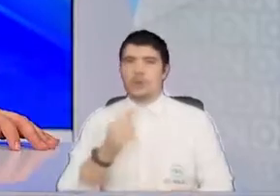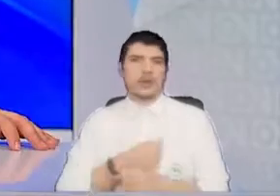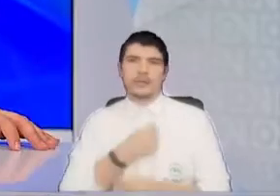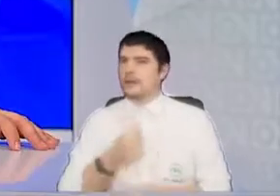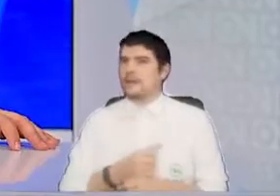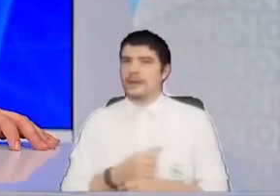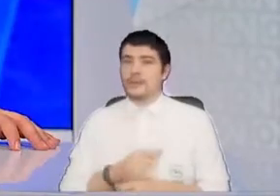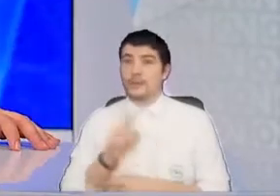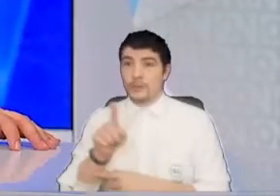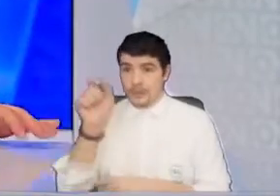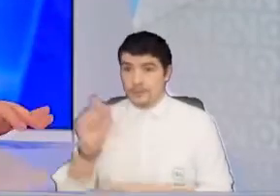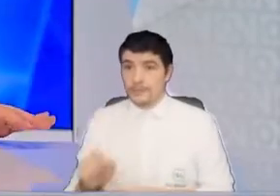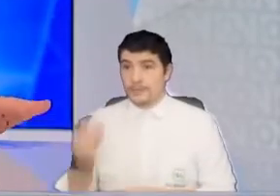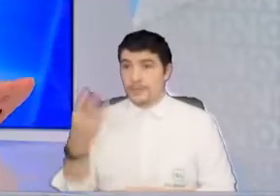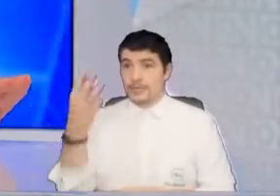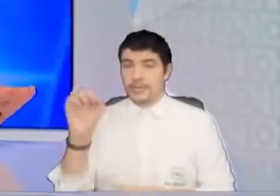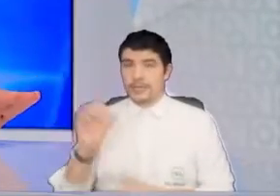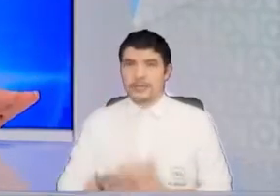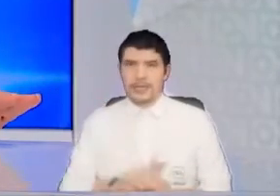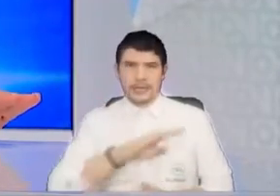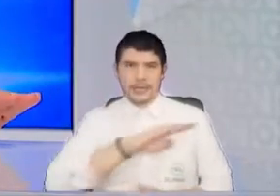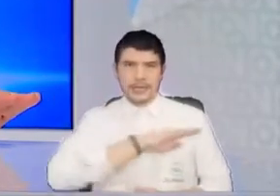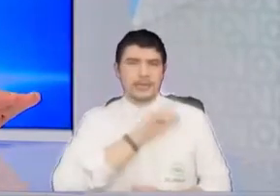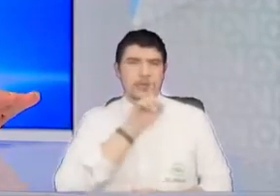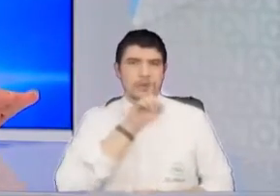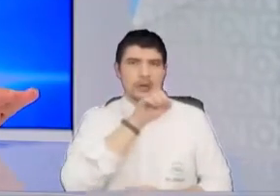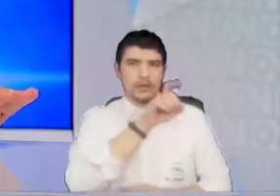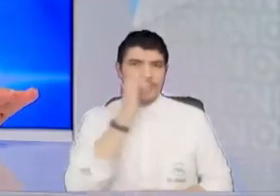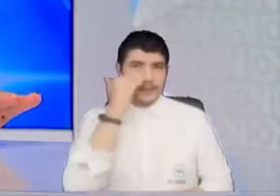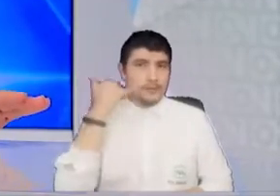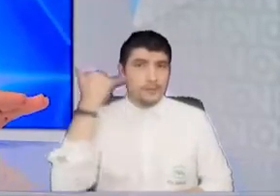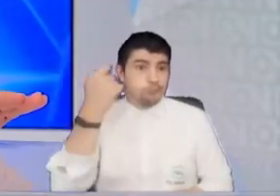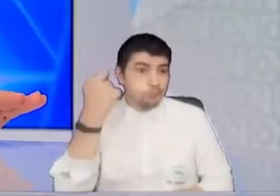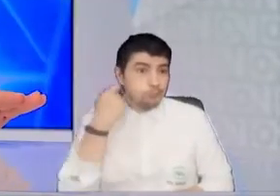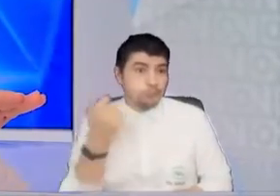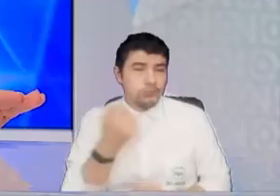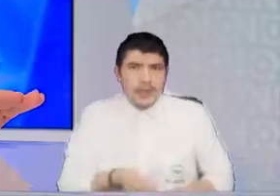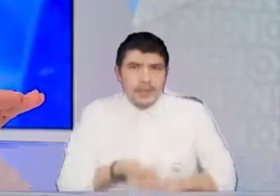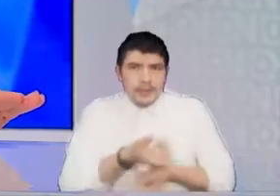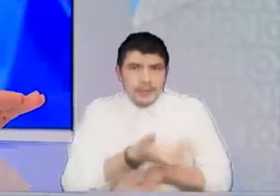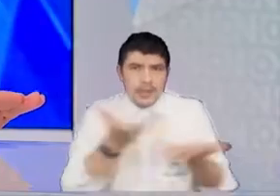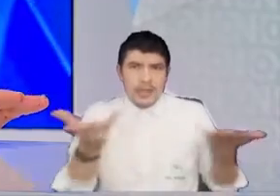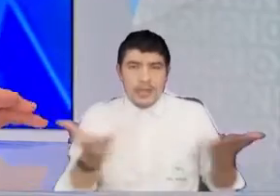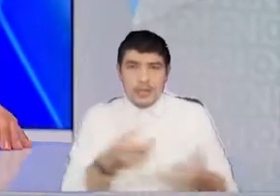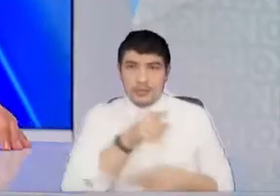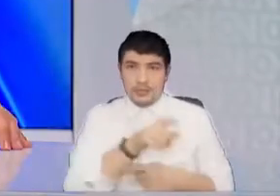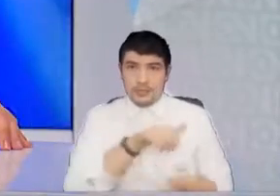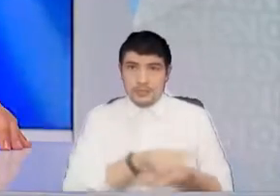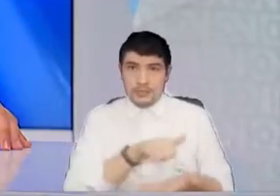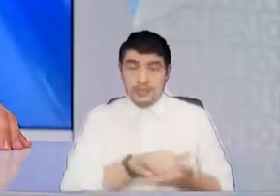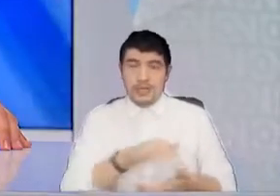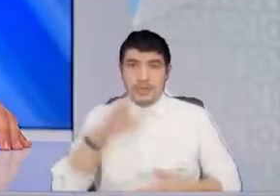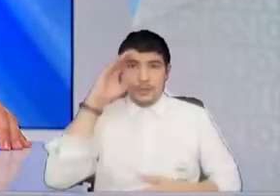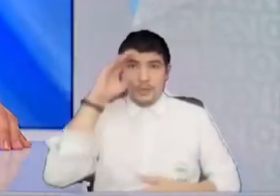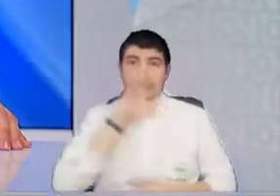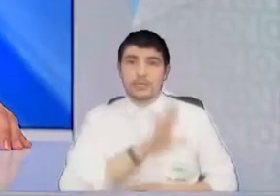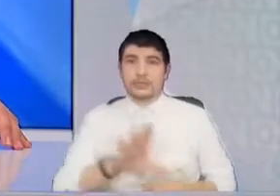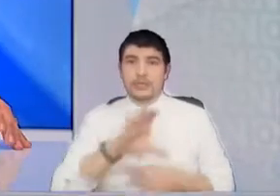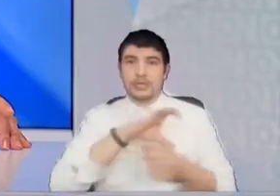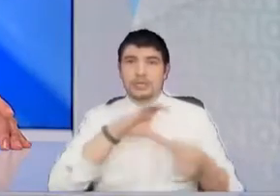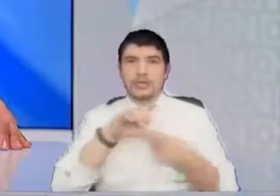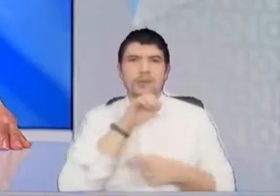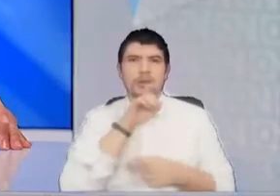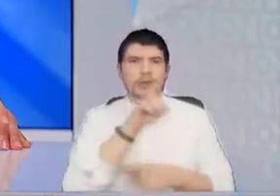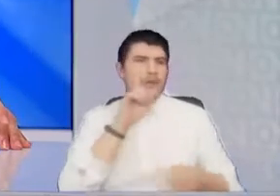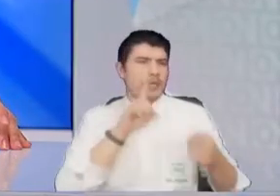El alcalde de Bucaramanga, Juan Carlos Cárdenas, realizó en las últimas horas la entrega de un nuevo necromóvil a la Policía Metropolitana. Eso con el fin de modernizar los